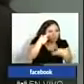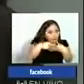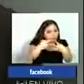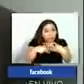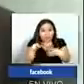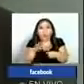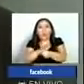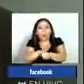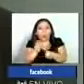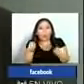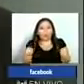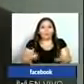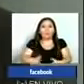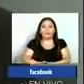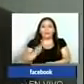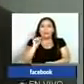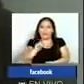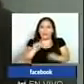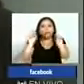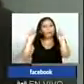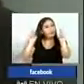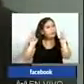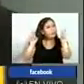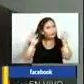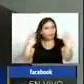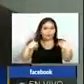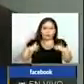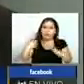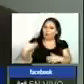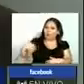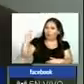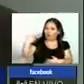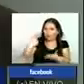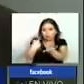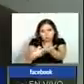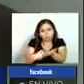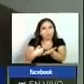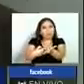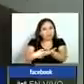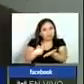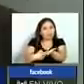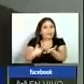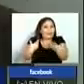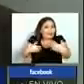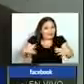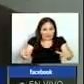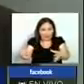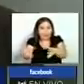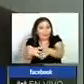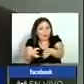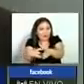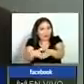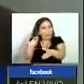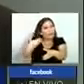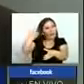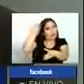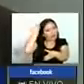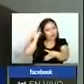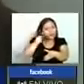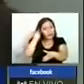evolución de la pandemia. Y este fue un tema que se conversó en esta mesa, en donde todos, en donde se reconoció